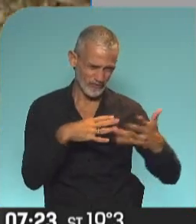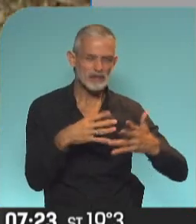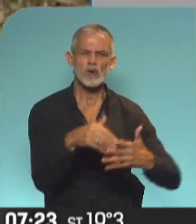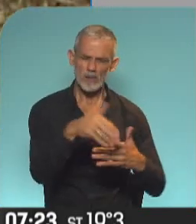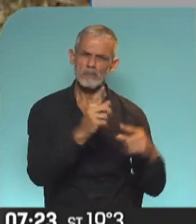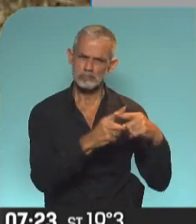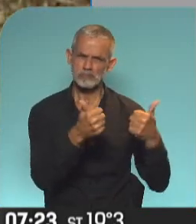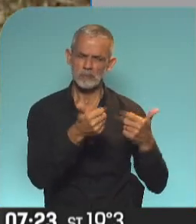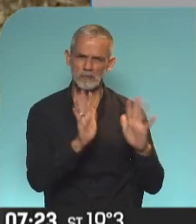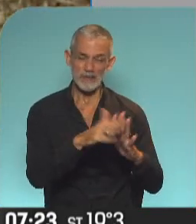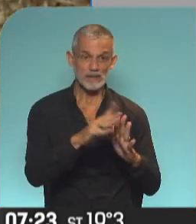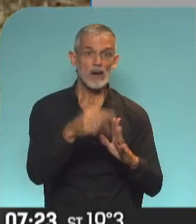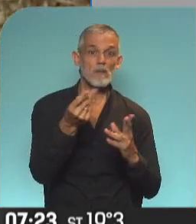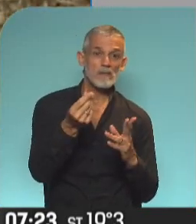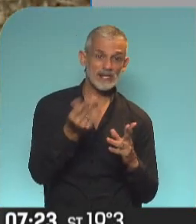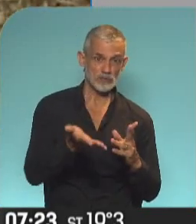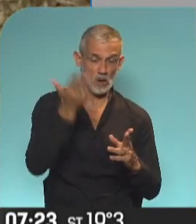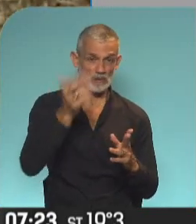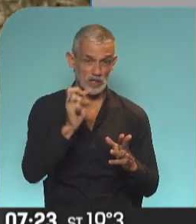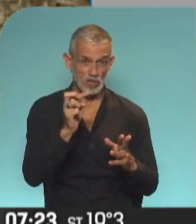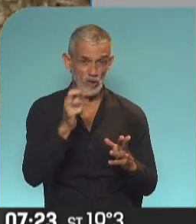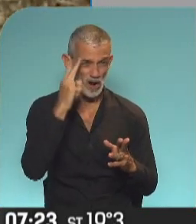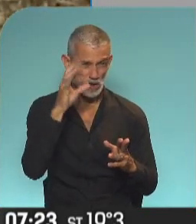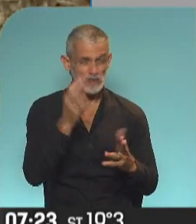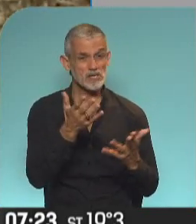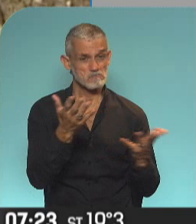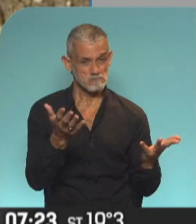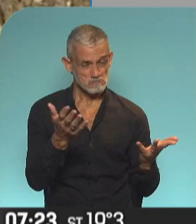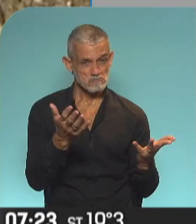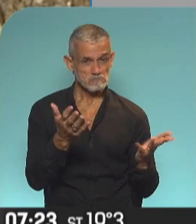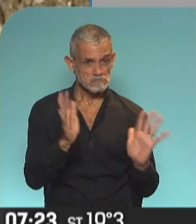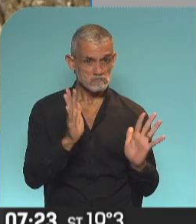por ahí, más esos precios, son expectativas